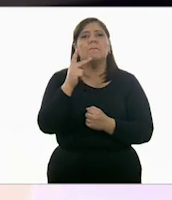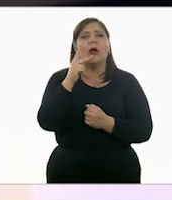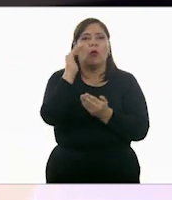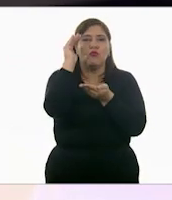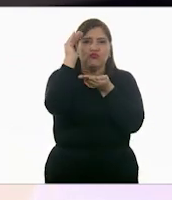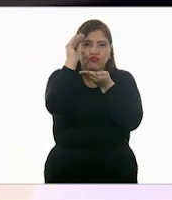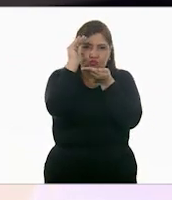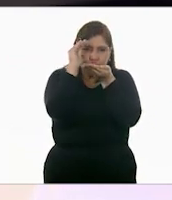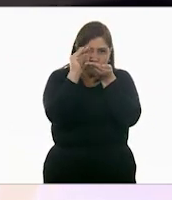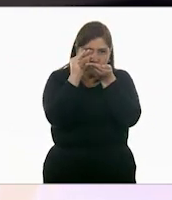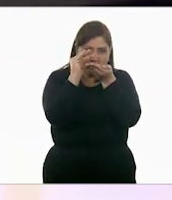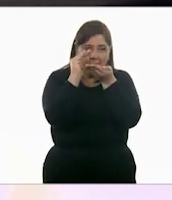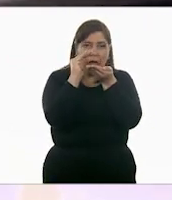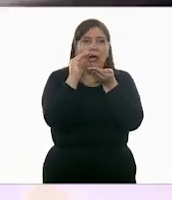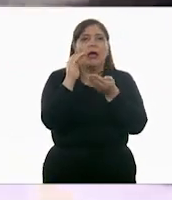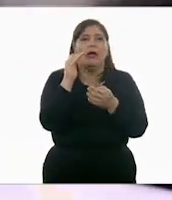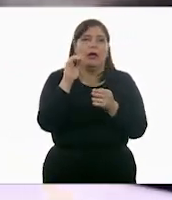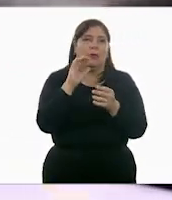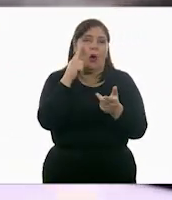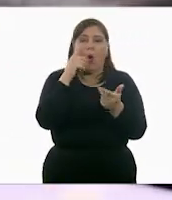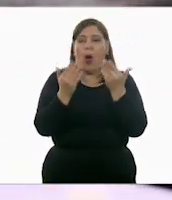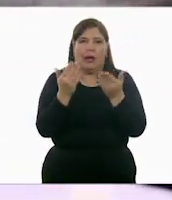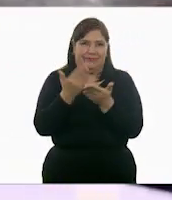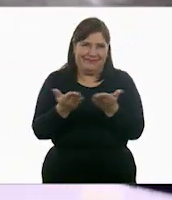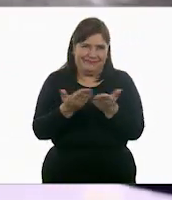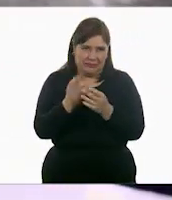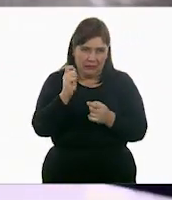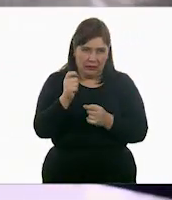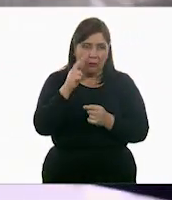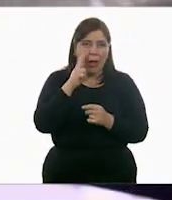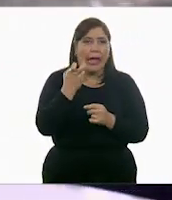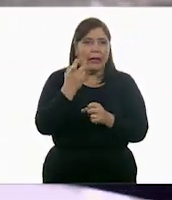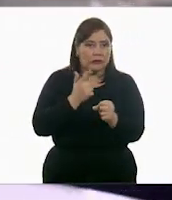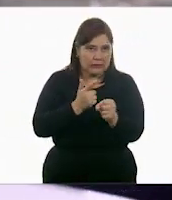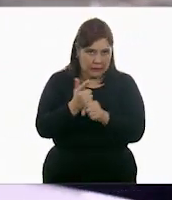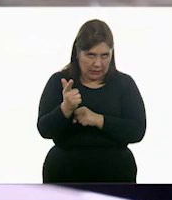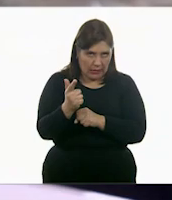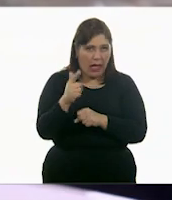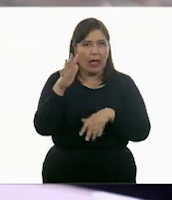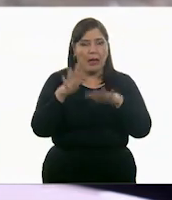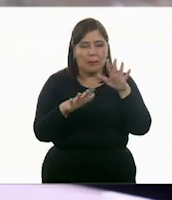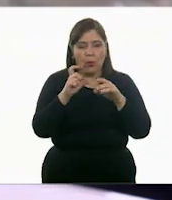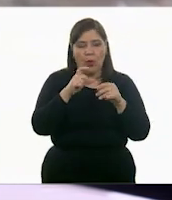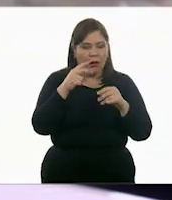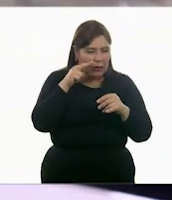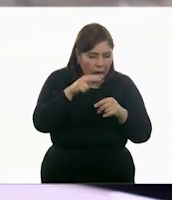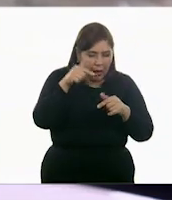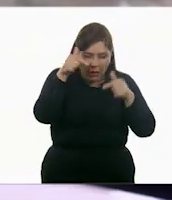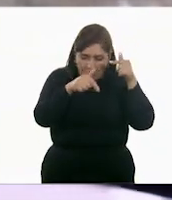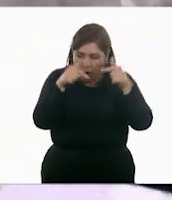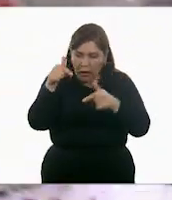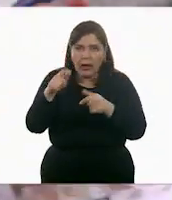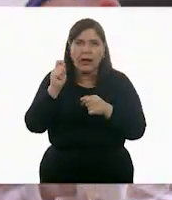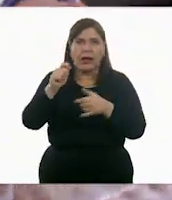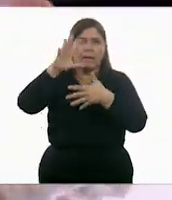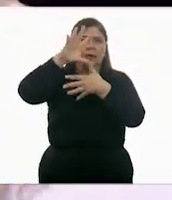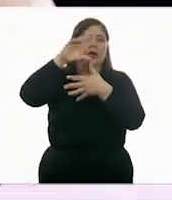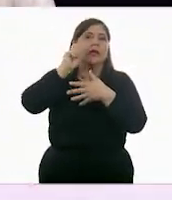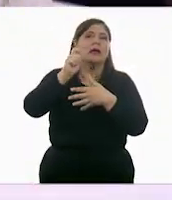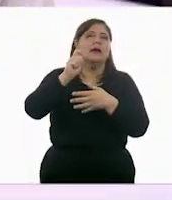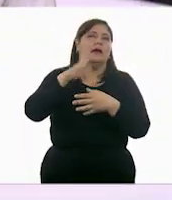bajo en comparación con la frente, ¿sí? Esto es lo que solemos encontrar cuando vemos materiales de gran antigüedad en América.